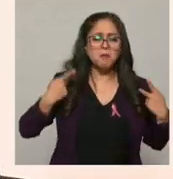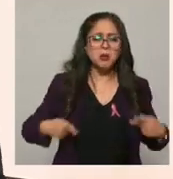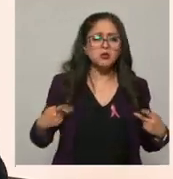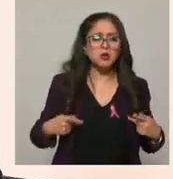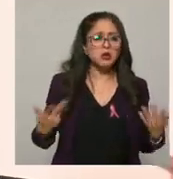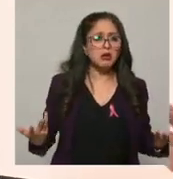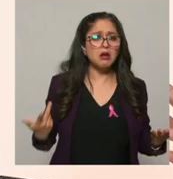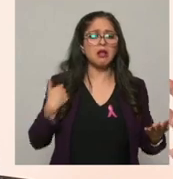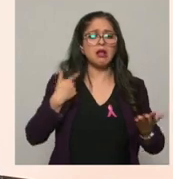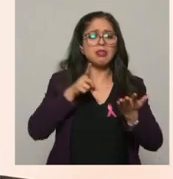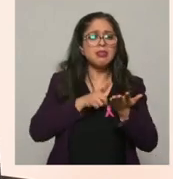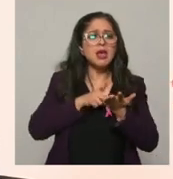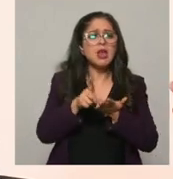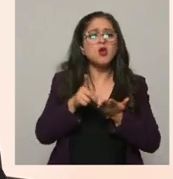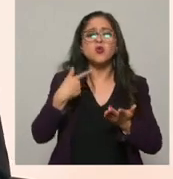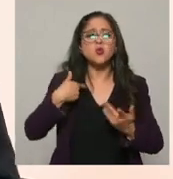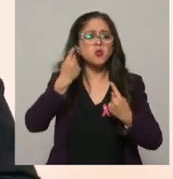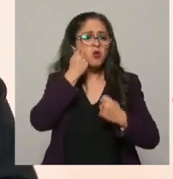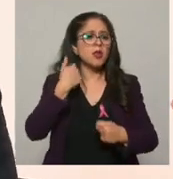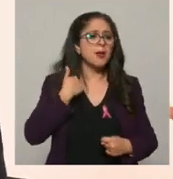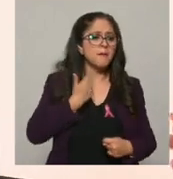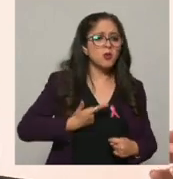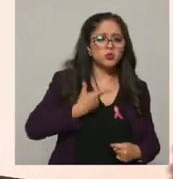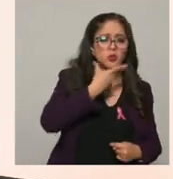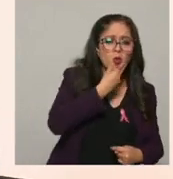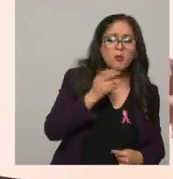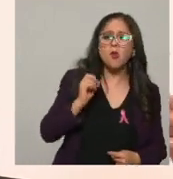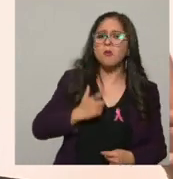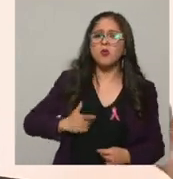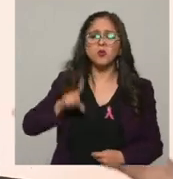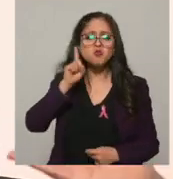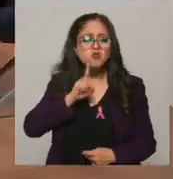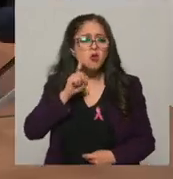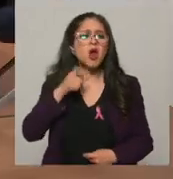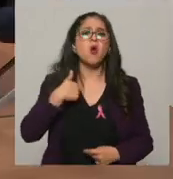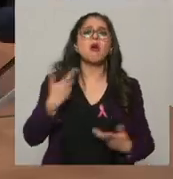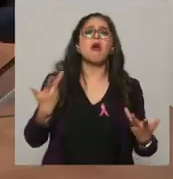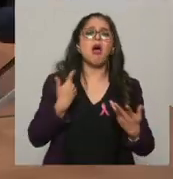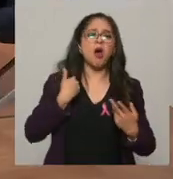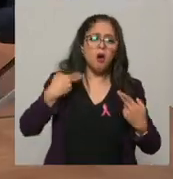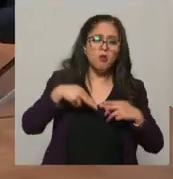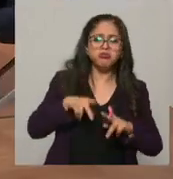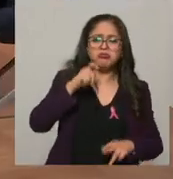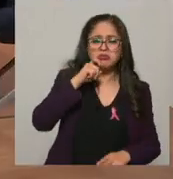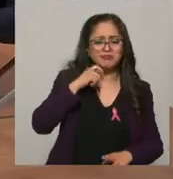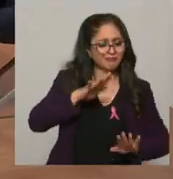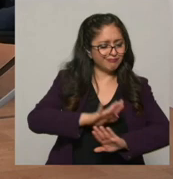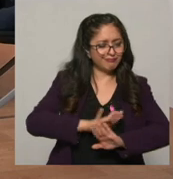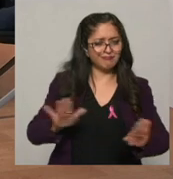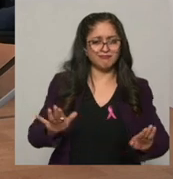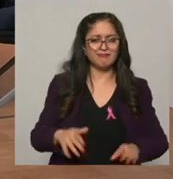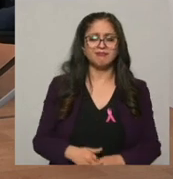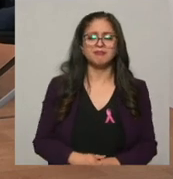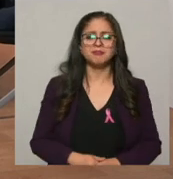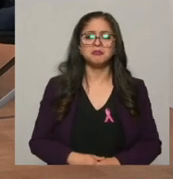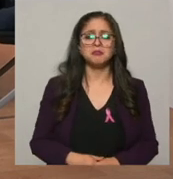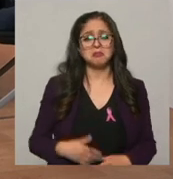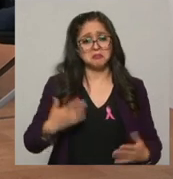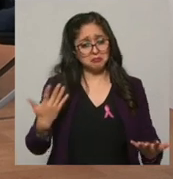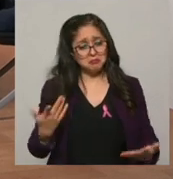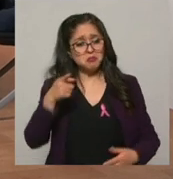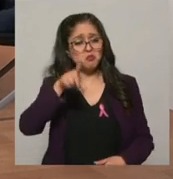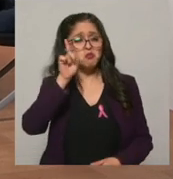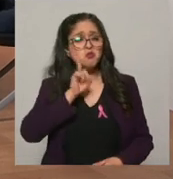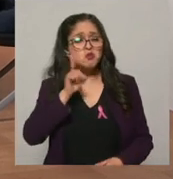y nuestros derechos van más allá de nuestra orientación sexual o nuestras prácticas sexuales. Sí, y bueno, finalmente para los jóvenes también, las mujeres jóvenes trans, para